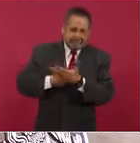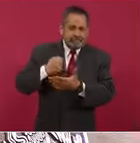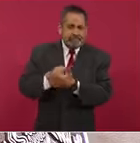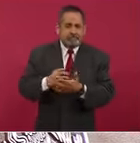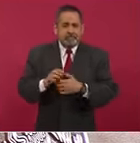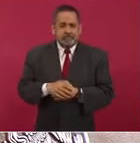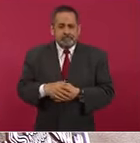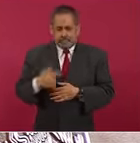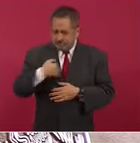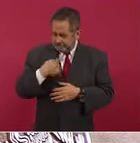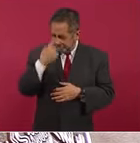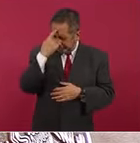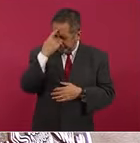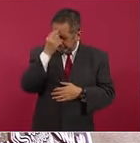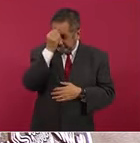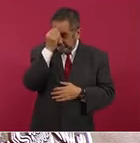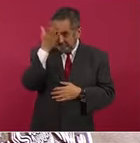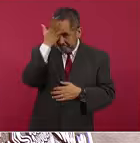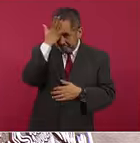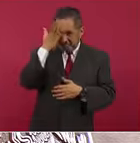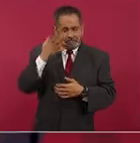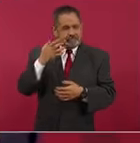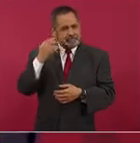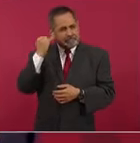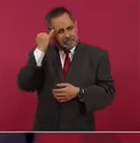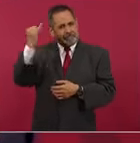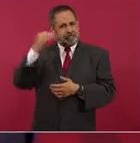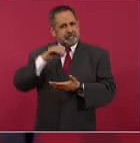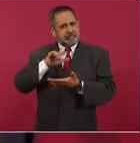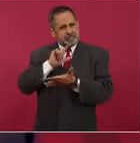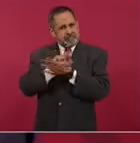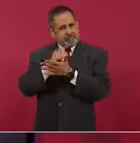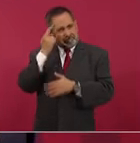ya tenía yo estas ideas,